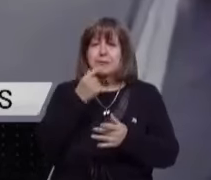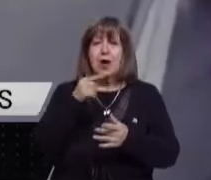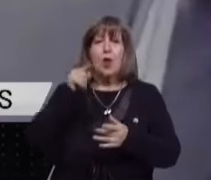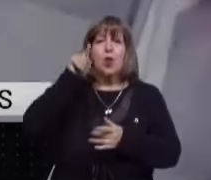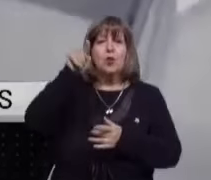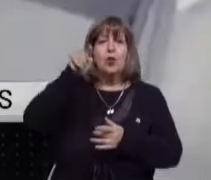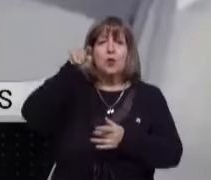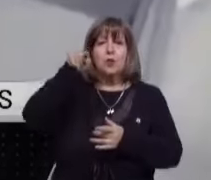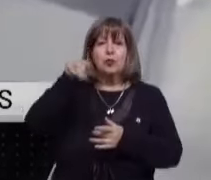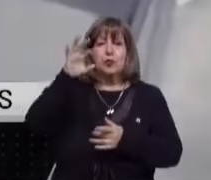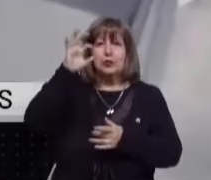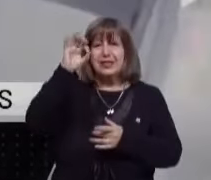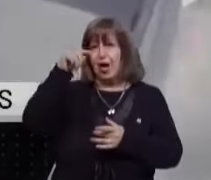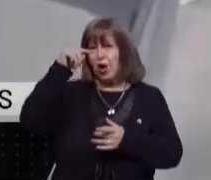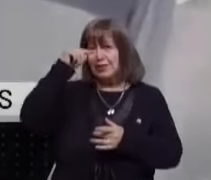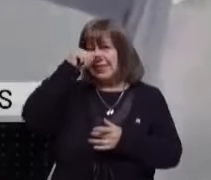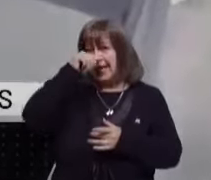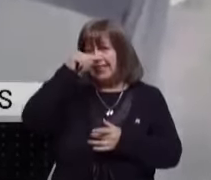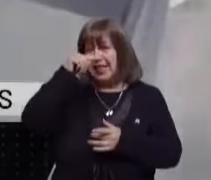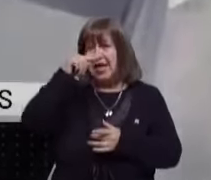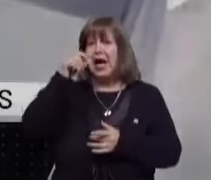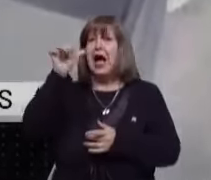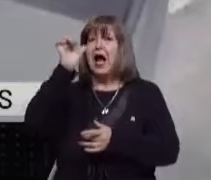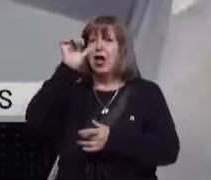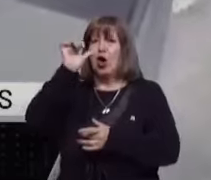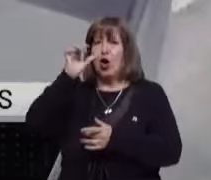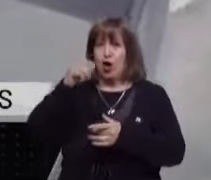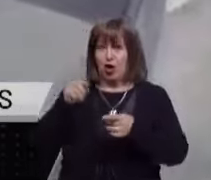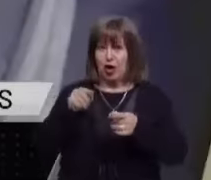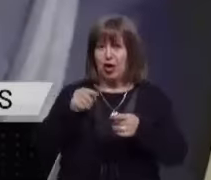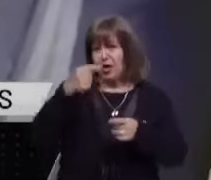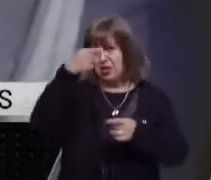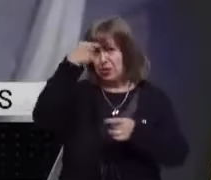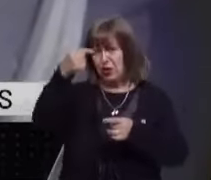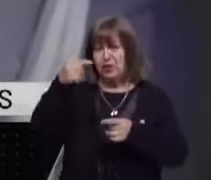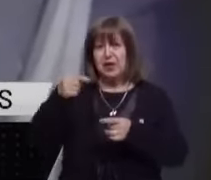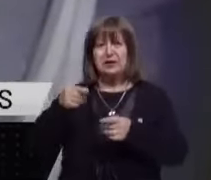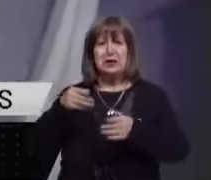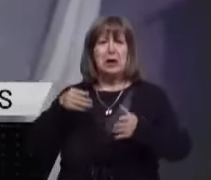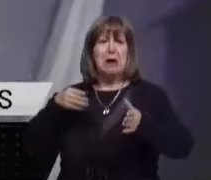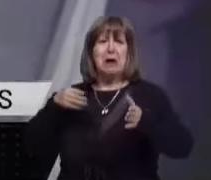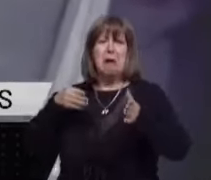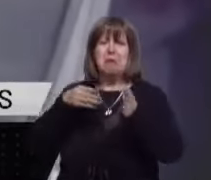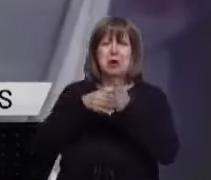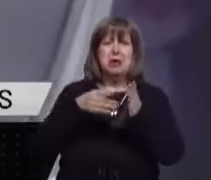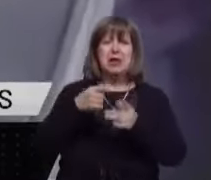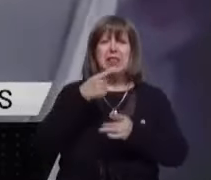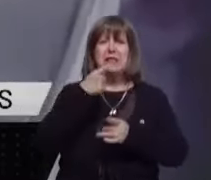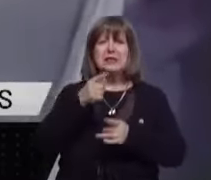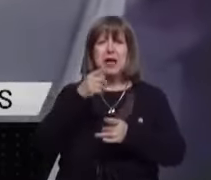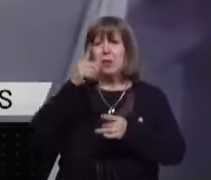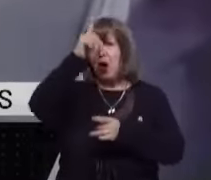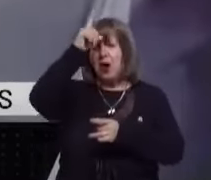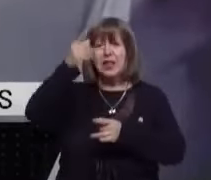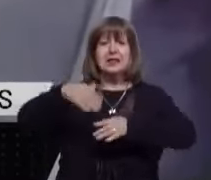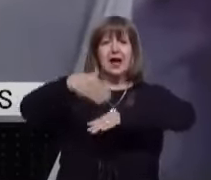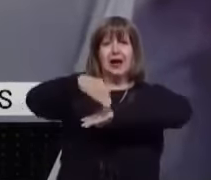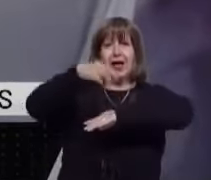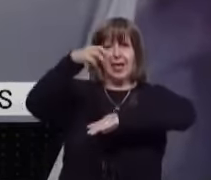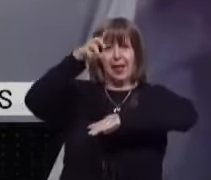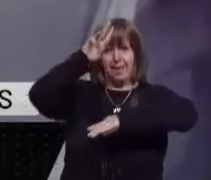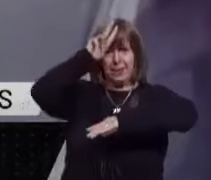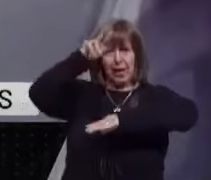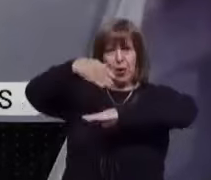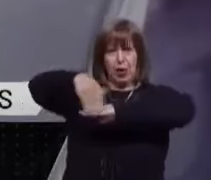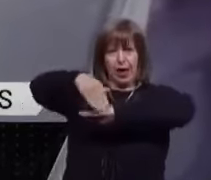arrojó 1.07 gramos de alcohol en sangre. ¿Qué dice la policía? El hombre manejaba el auto por calle Perú cuando,